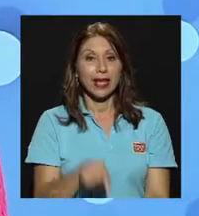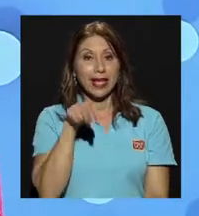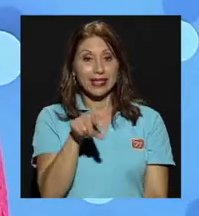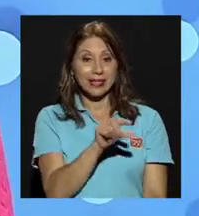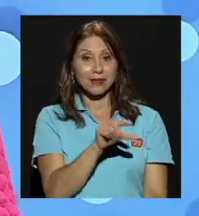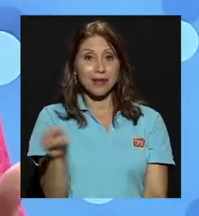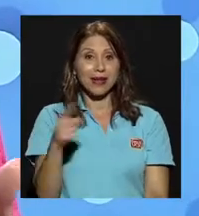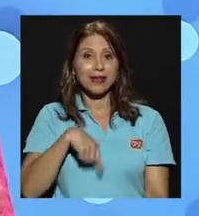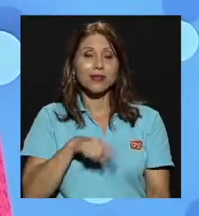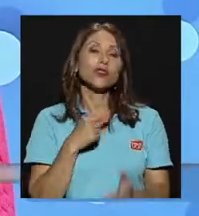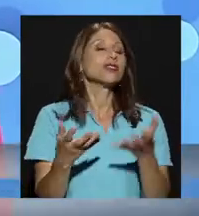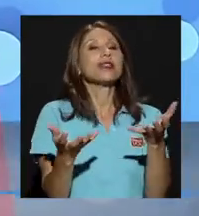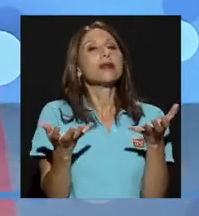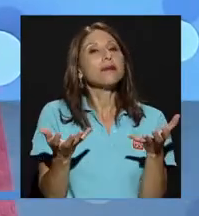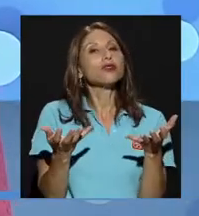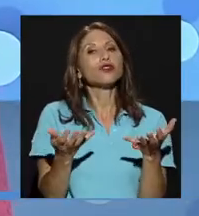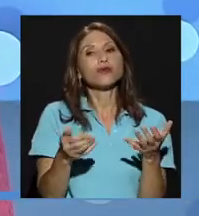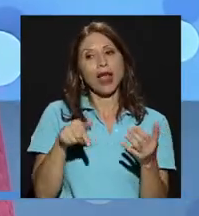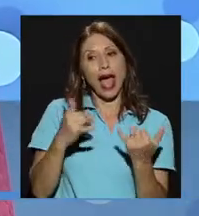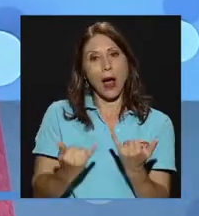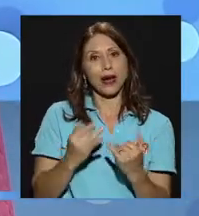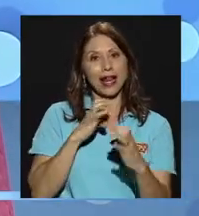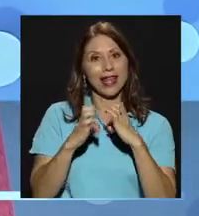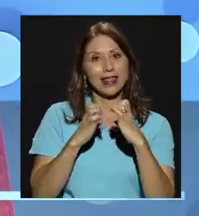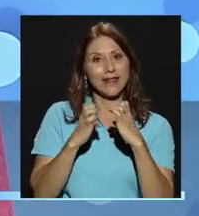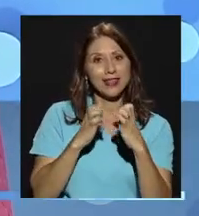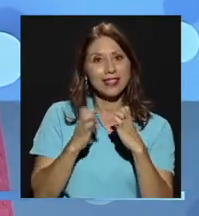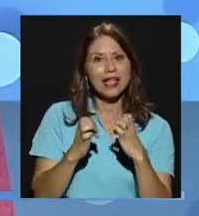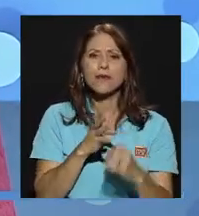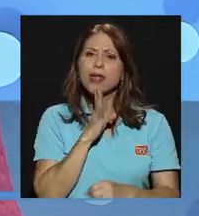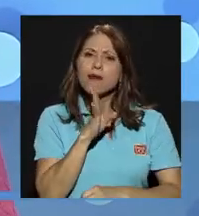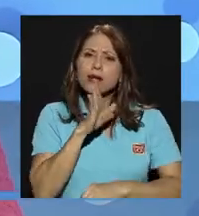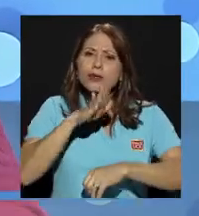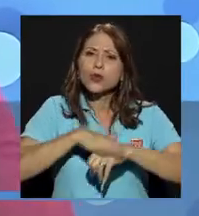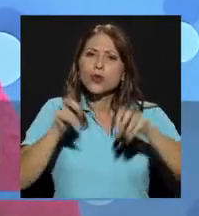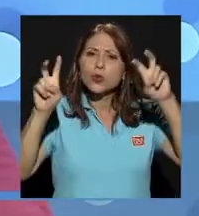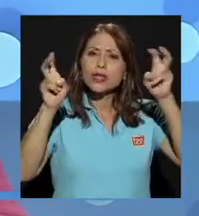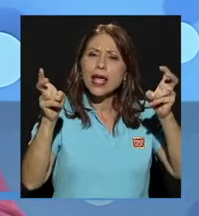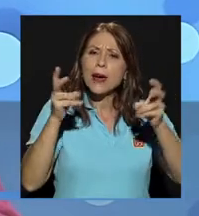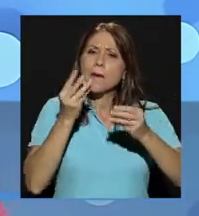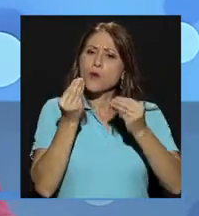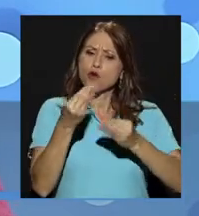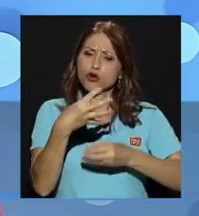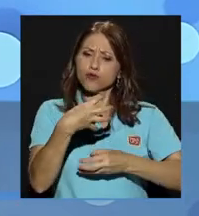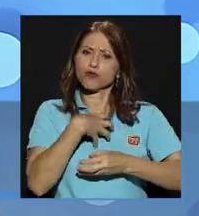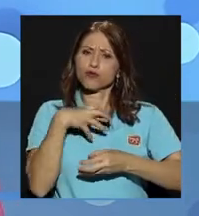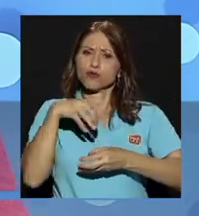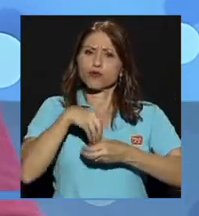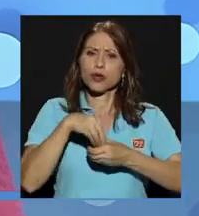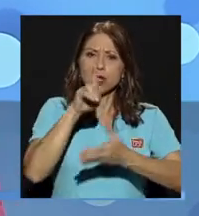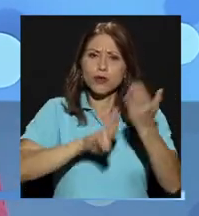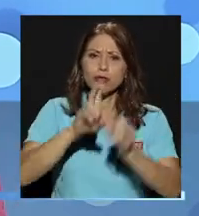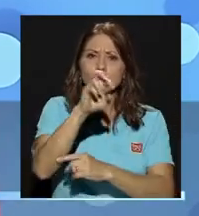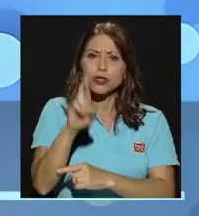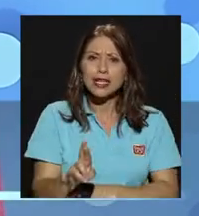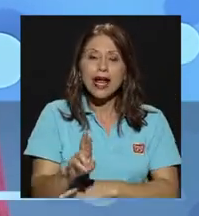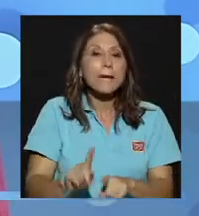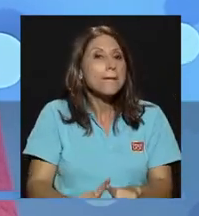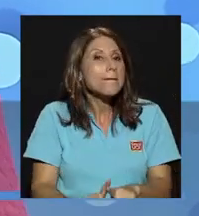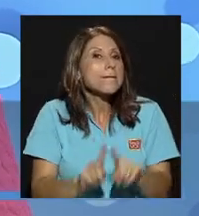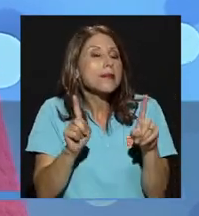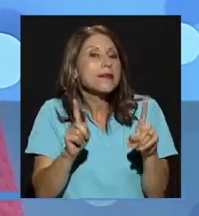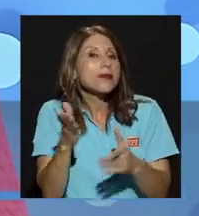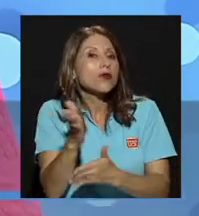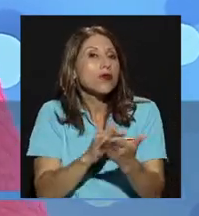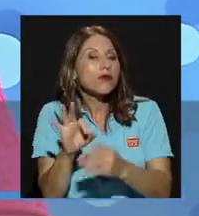Y esta semana hemos querido tratar acá en la entrevista de fondo del informativo un tema que es muy de la Universidad de Costa Rica, pero que sin embargo